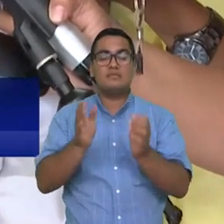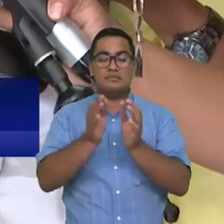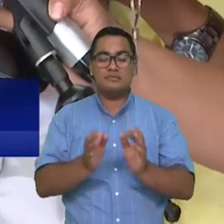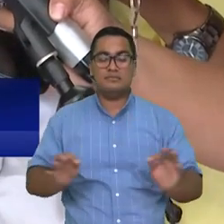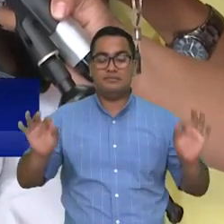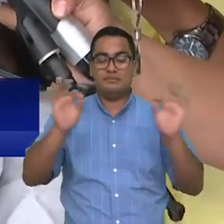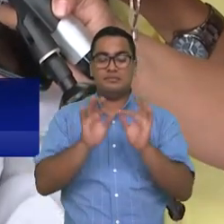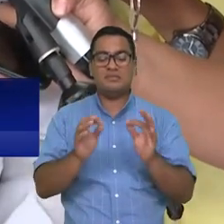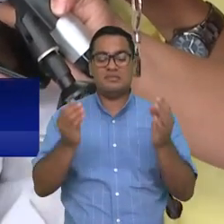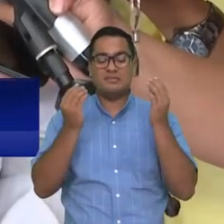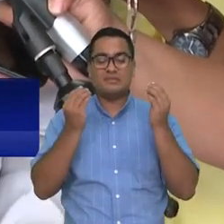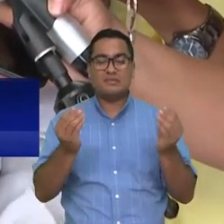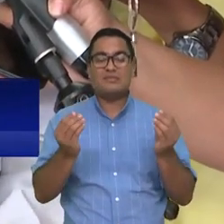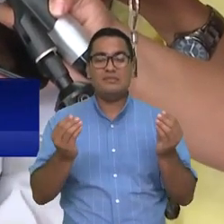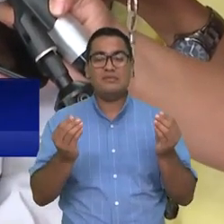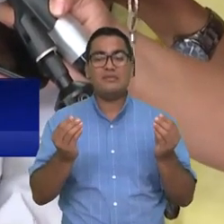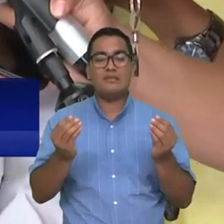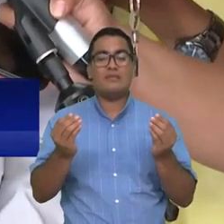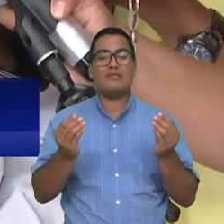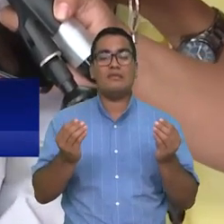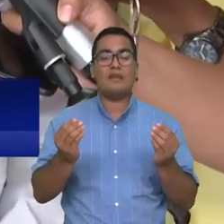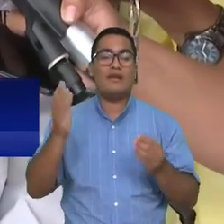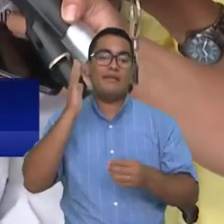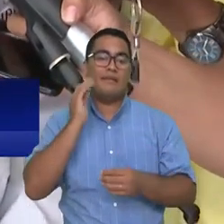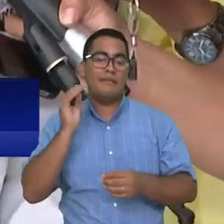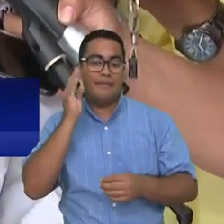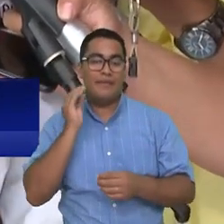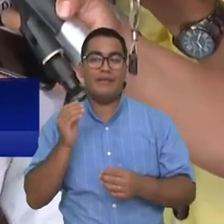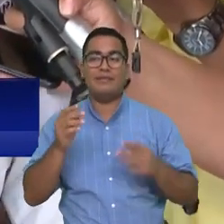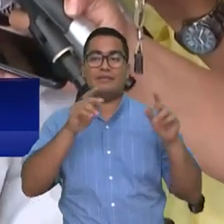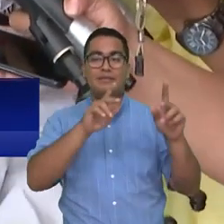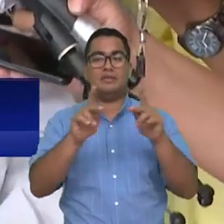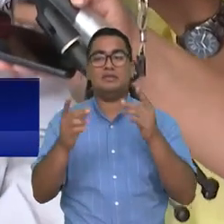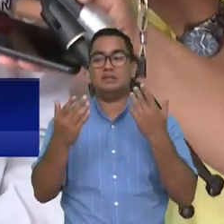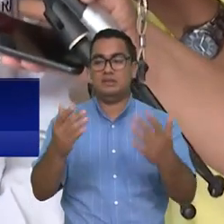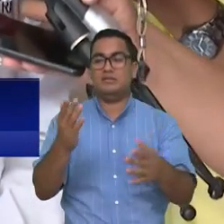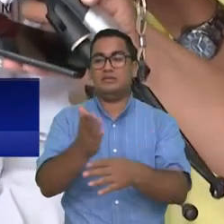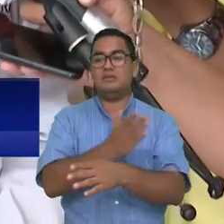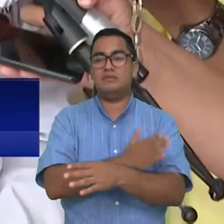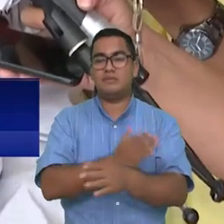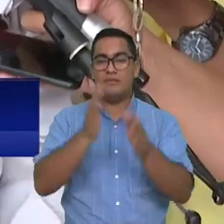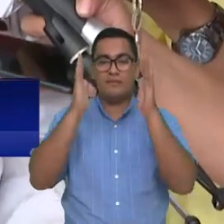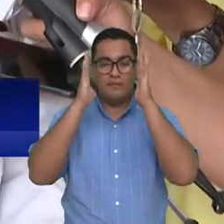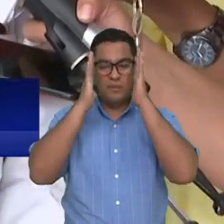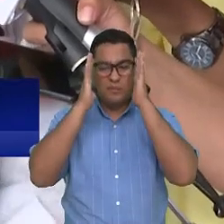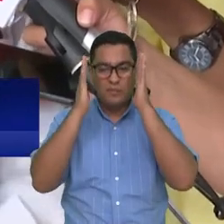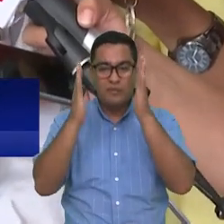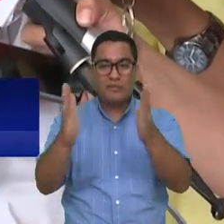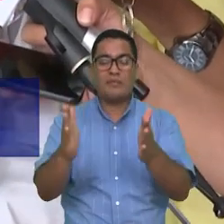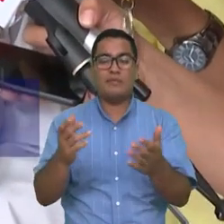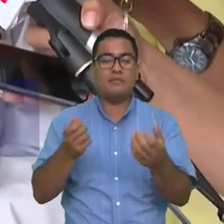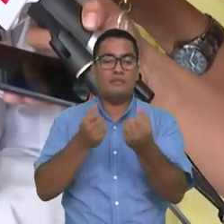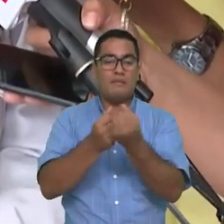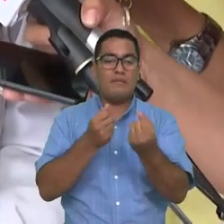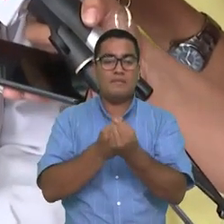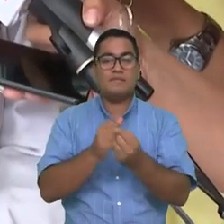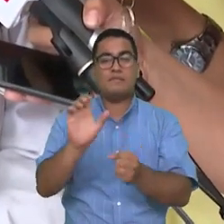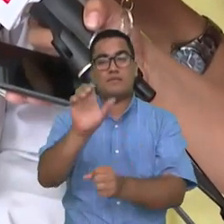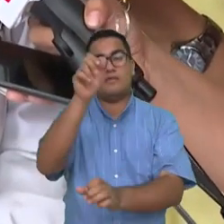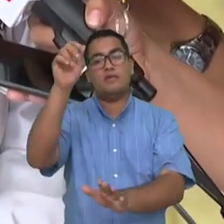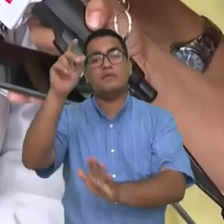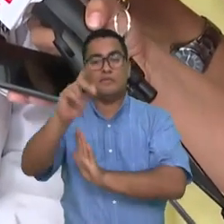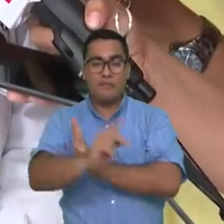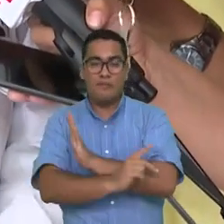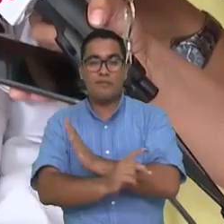porque estamos uniendo experiencias de los compañeros que han estado atendiendo, ¿verdad?, y que han estado apoyando incluso a otros países,